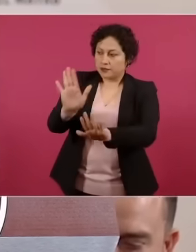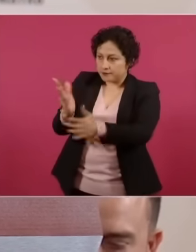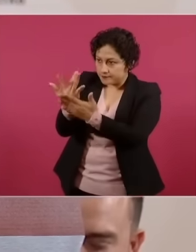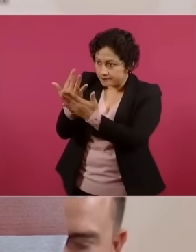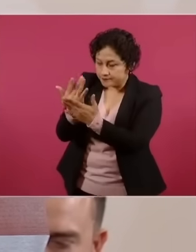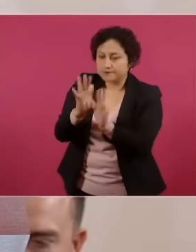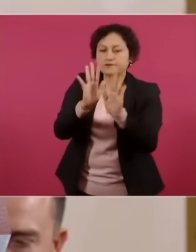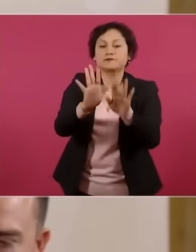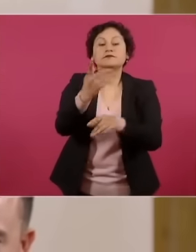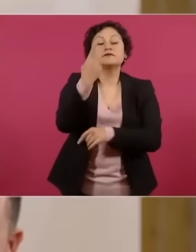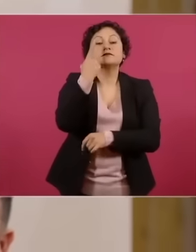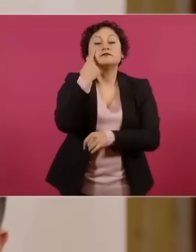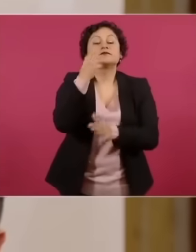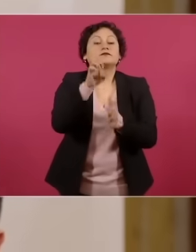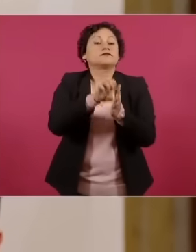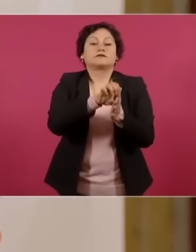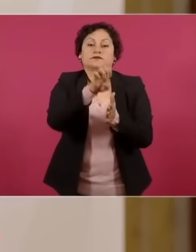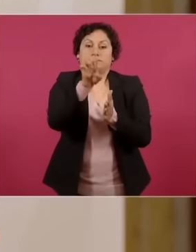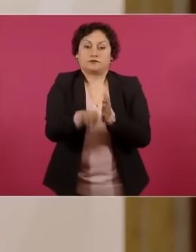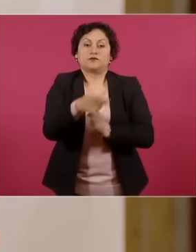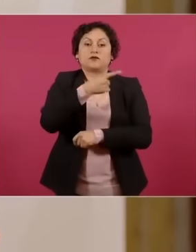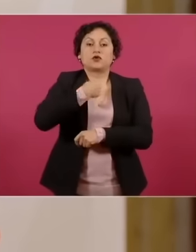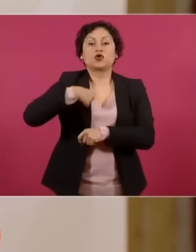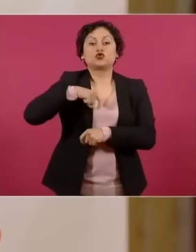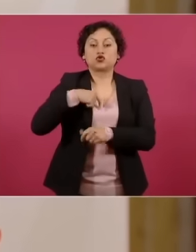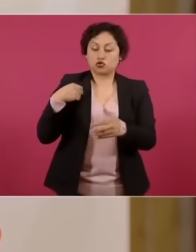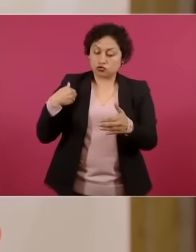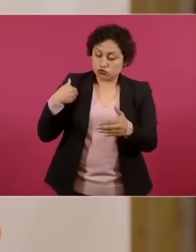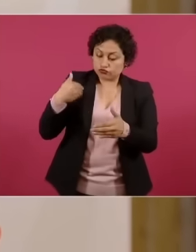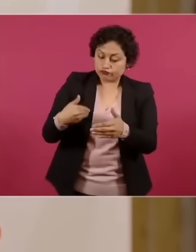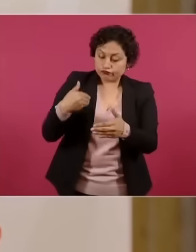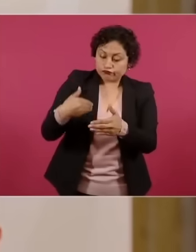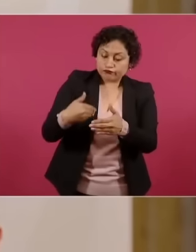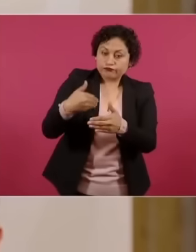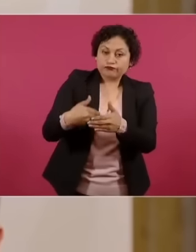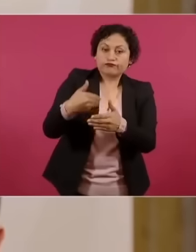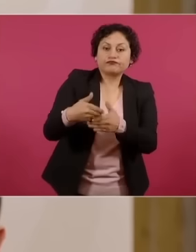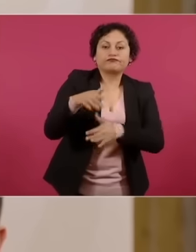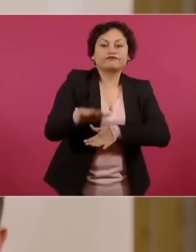hemos avanzado de esa manera, y lo que queremos